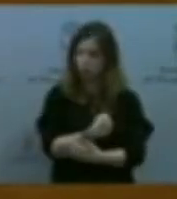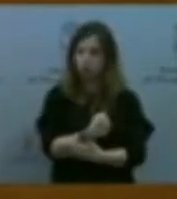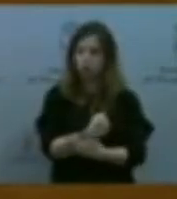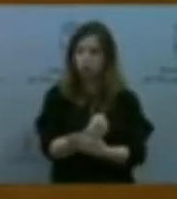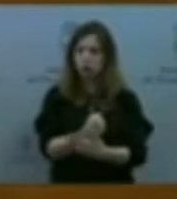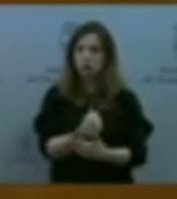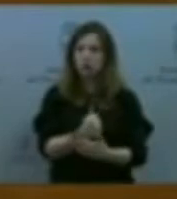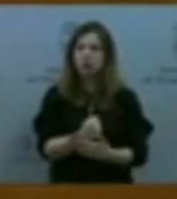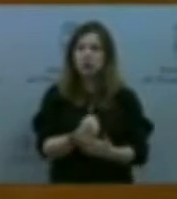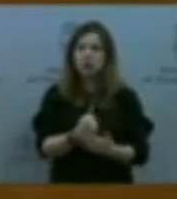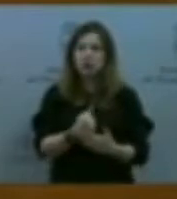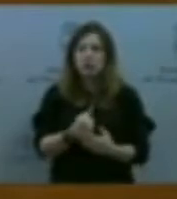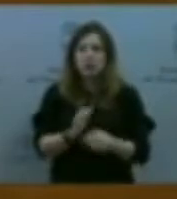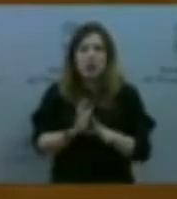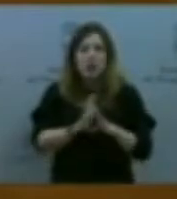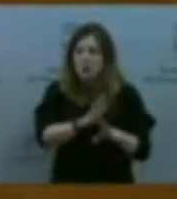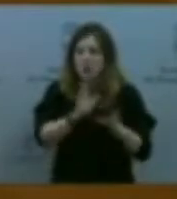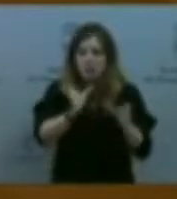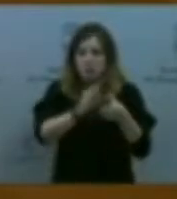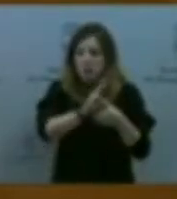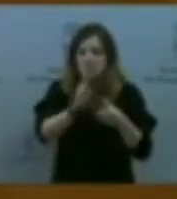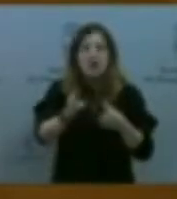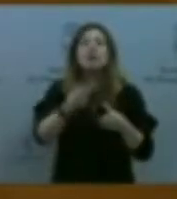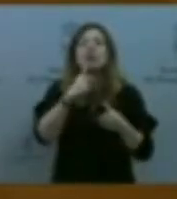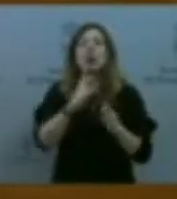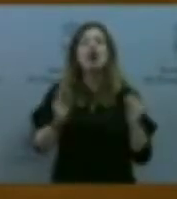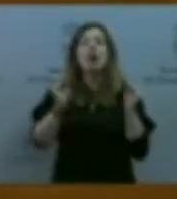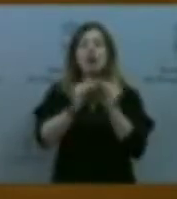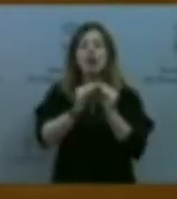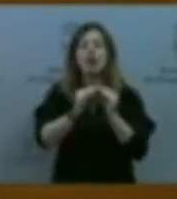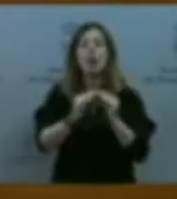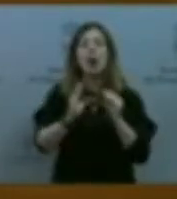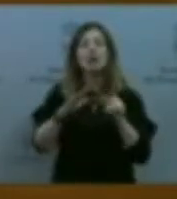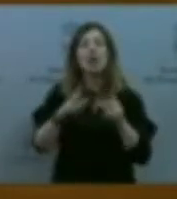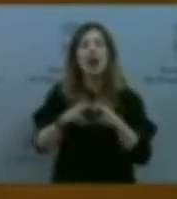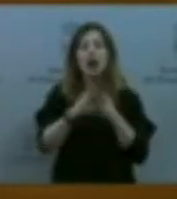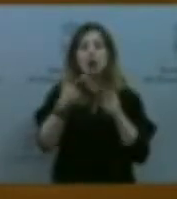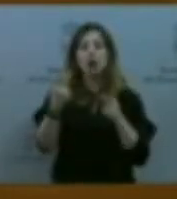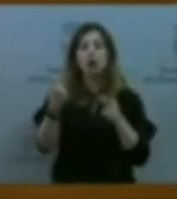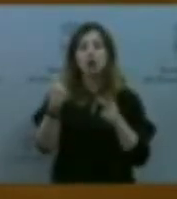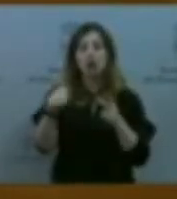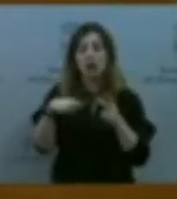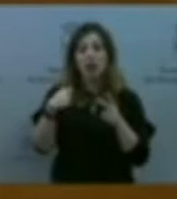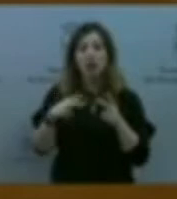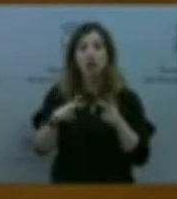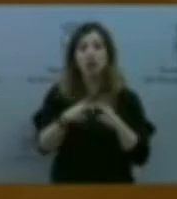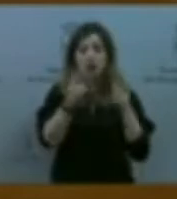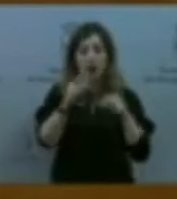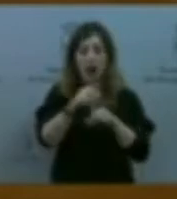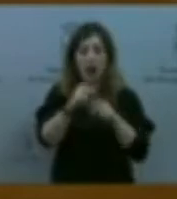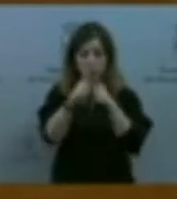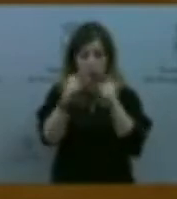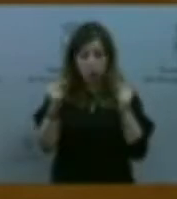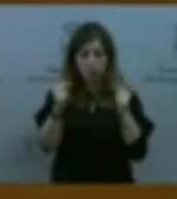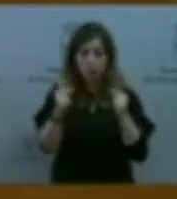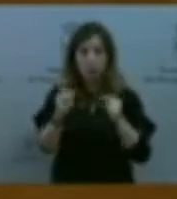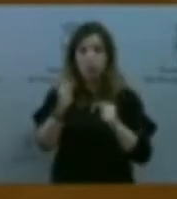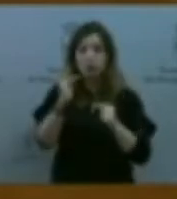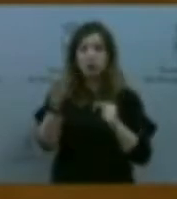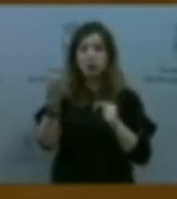el salario social en Asturias sería muy bueno que tuviese como referente el IPREN, es decir,